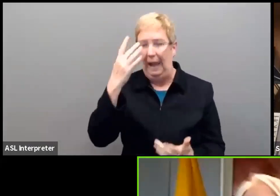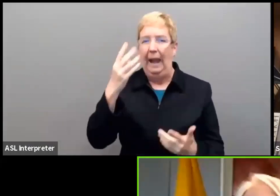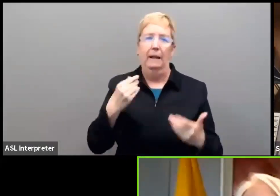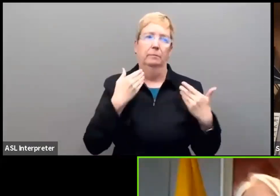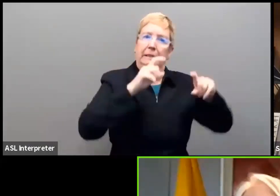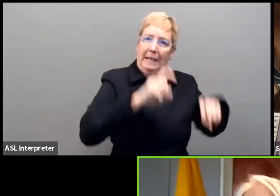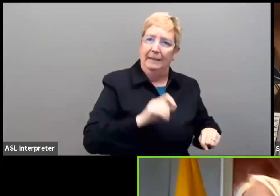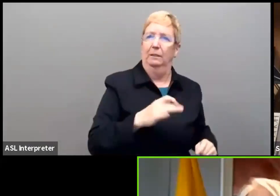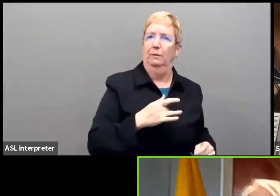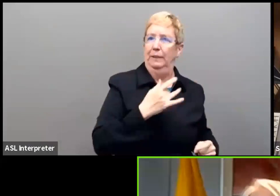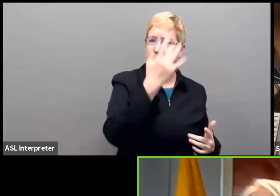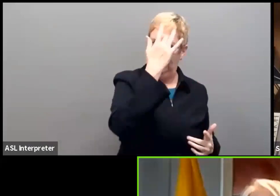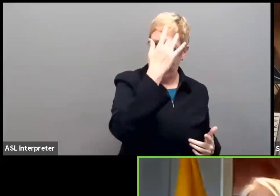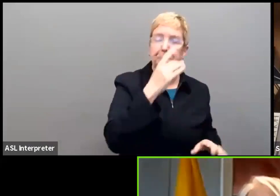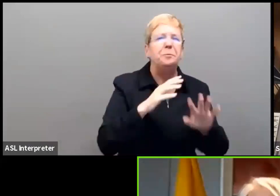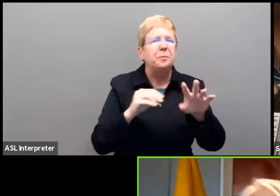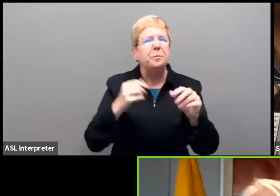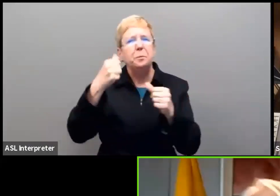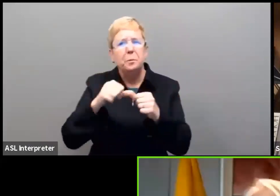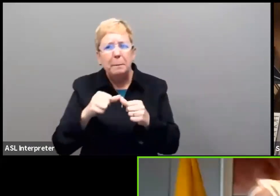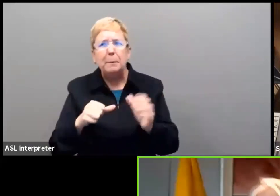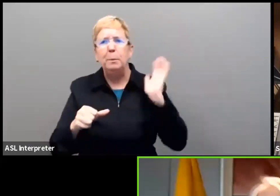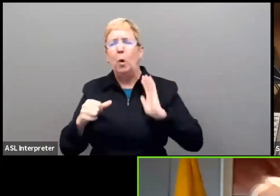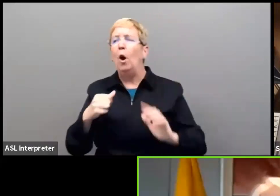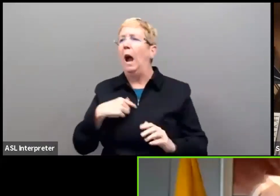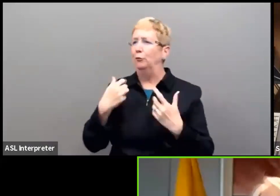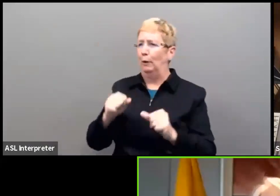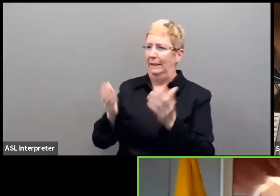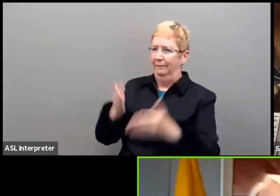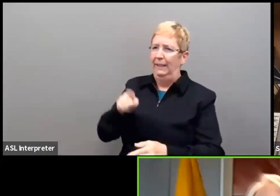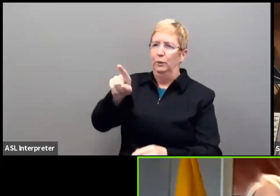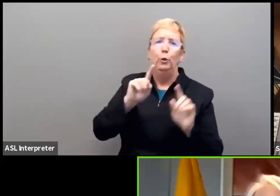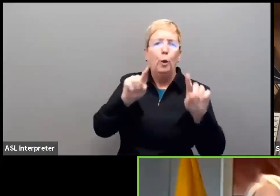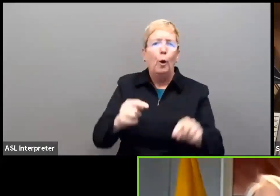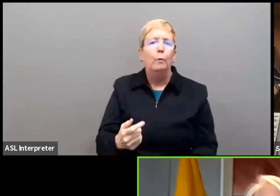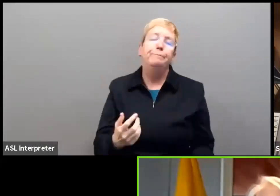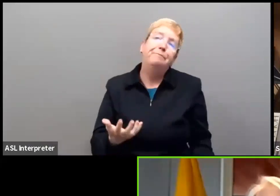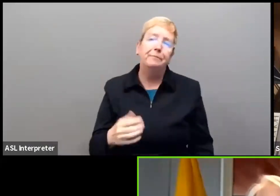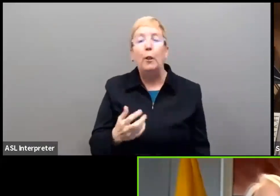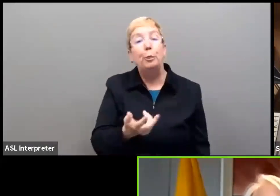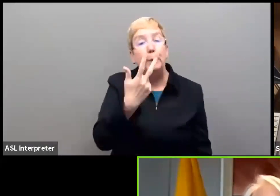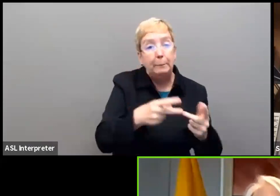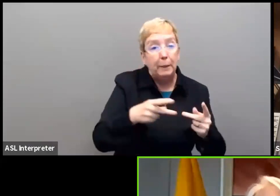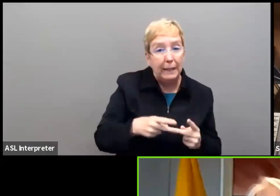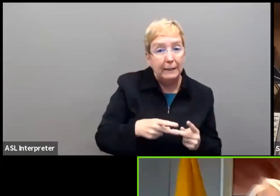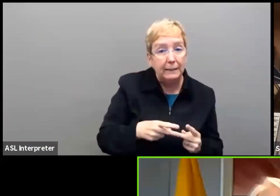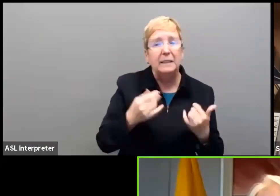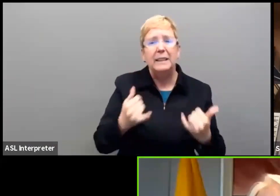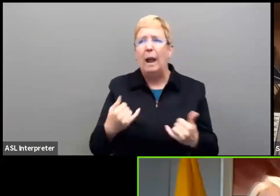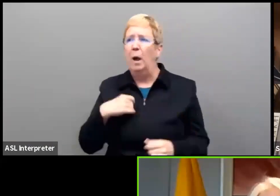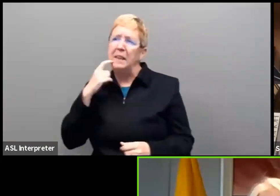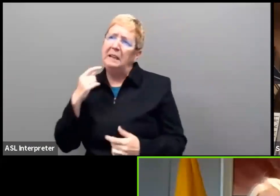oportunidad, Aldan, si no te importa, para decir los nuevos mexicanos pueden querer apoyar a